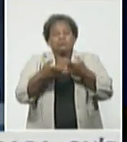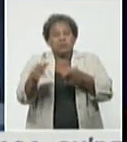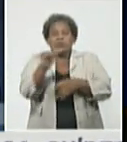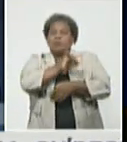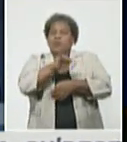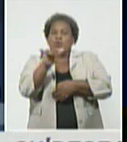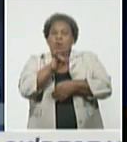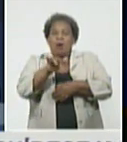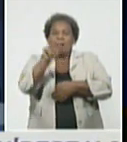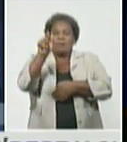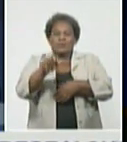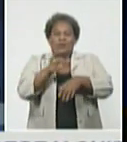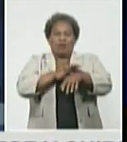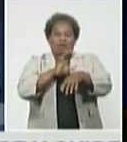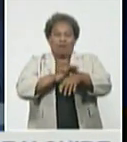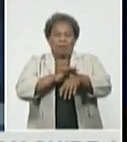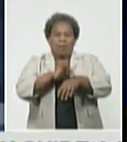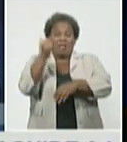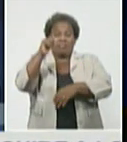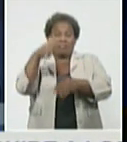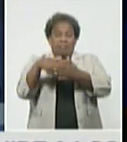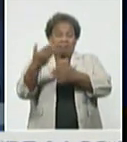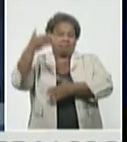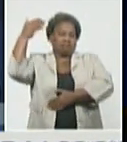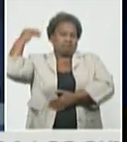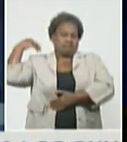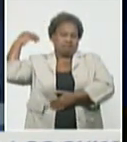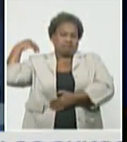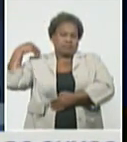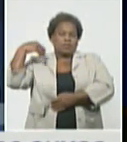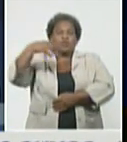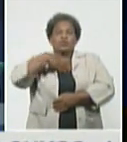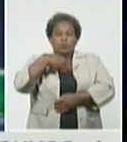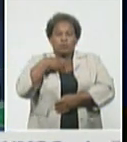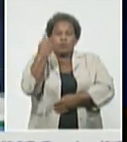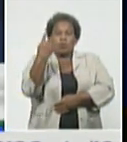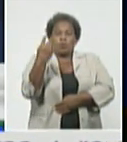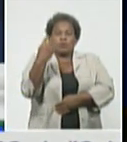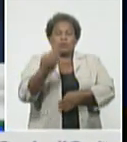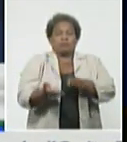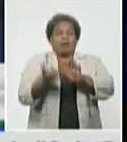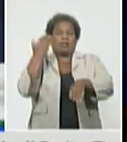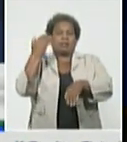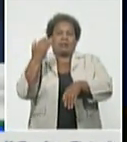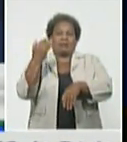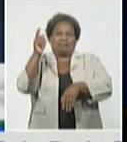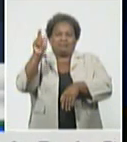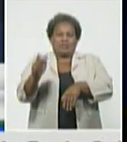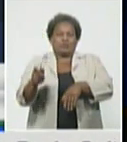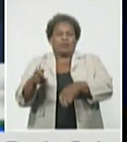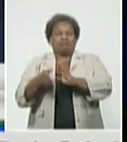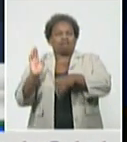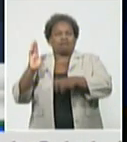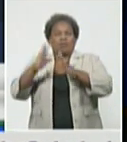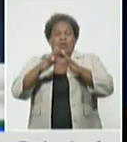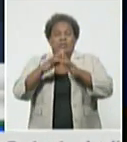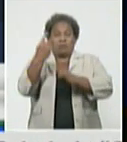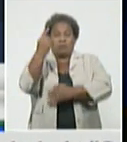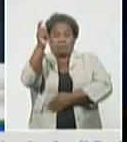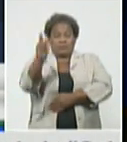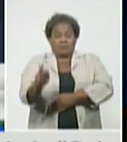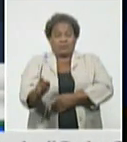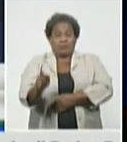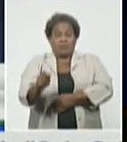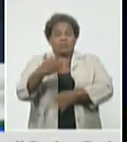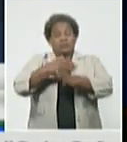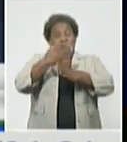diagnosticado 10 días atrás. Tuvimos una sola alta, que además es un alta de un caso de